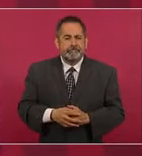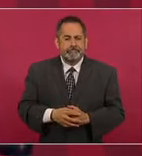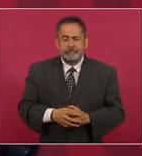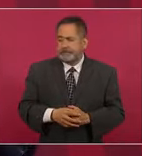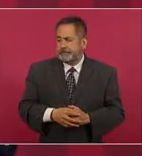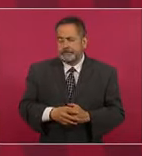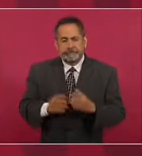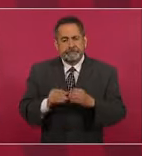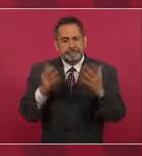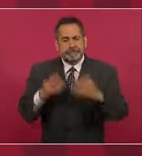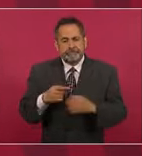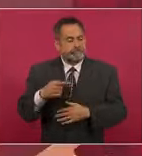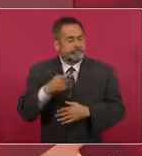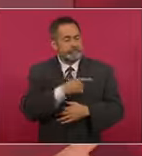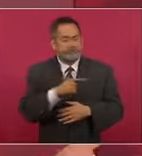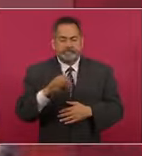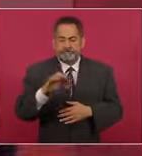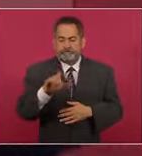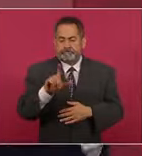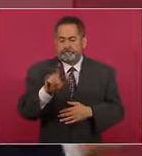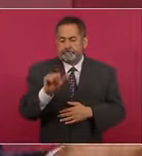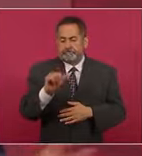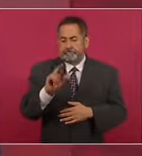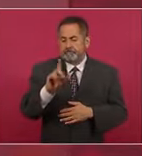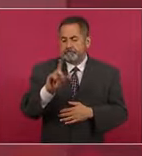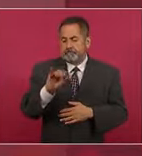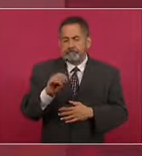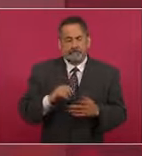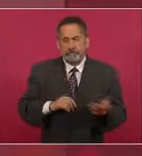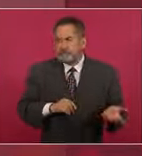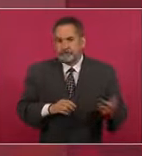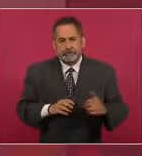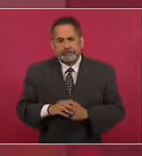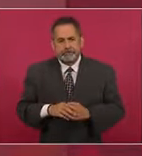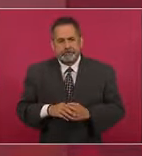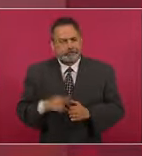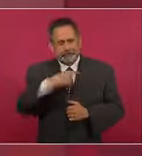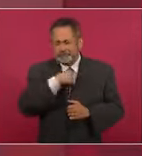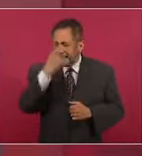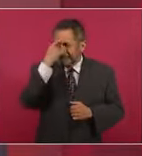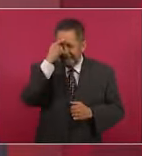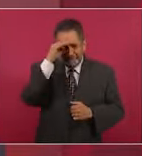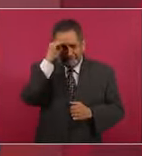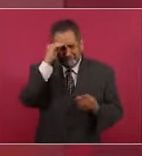claro que Claudio, pues, ¿en qué está pensando?